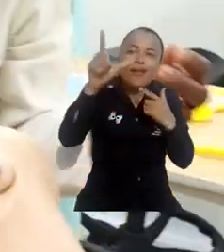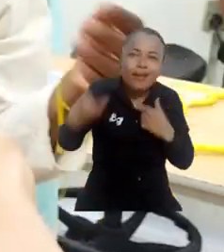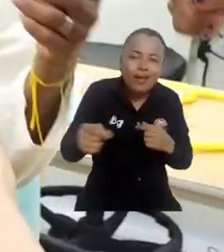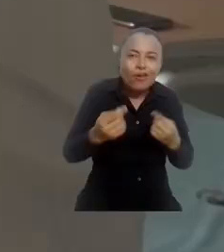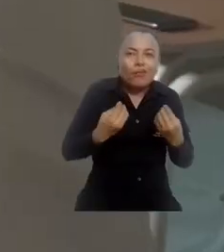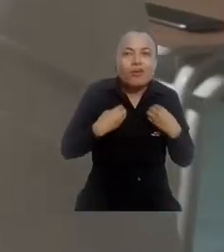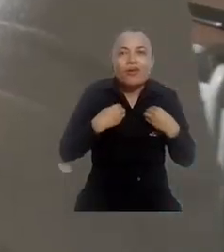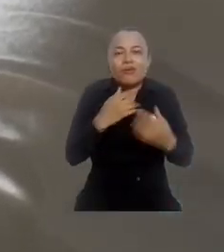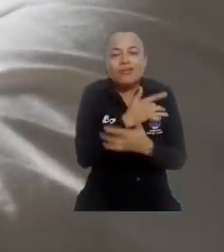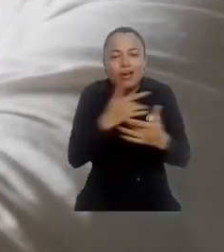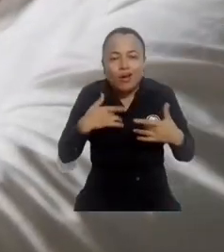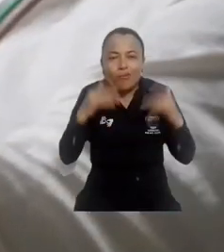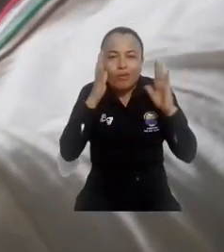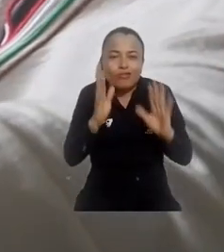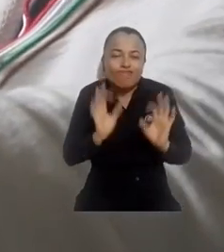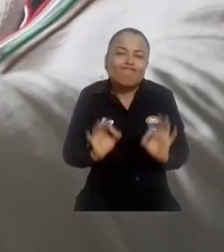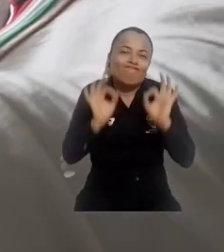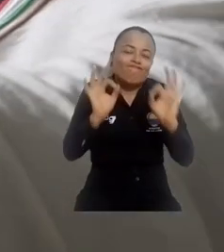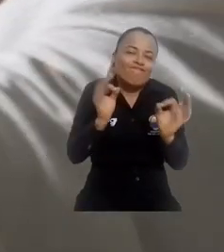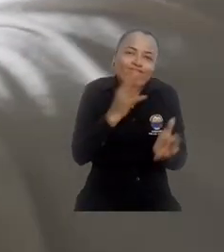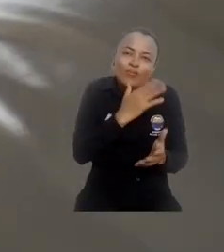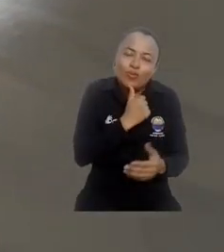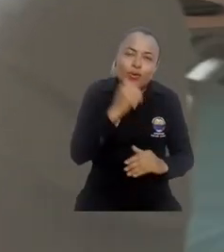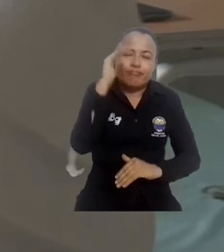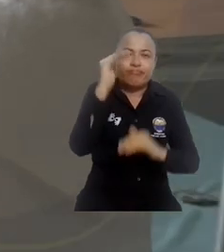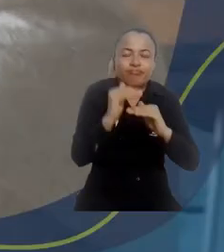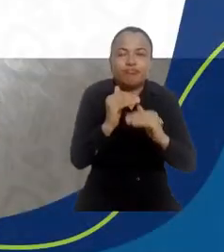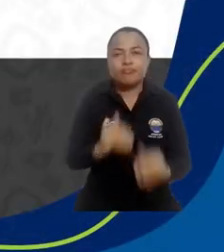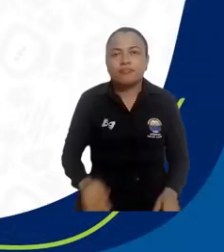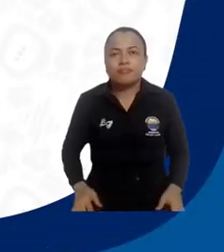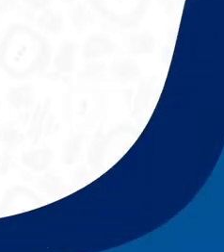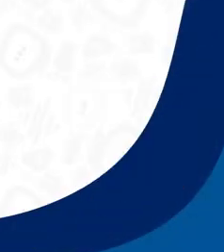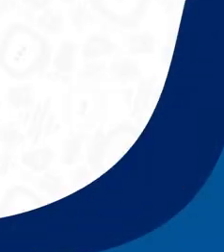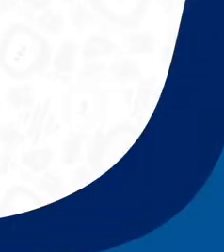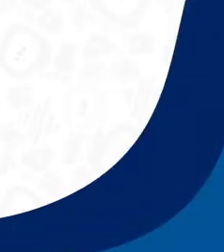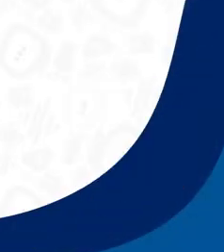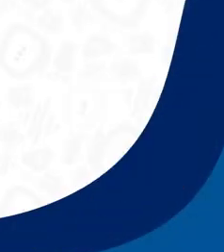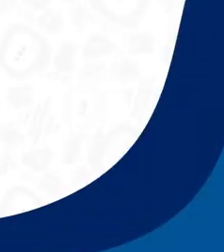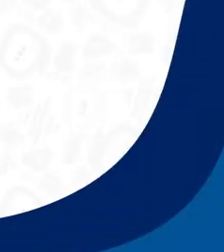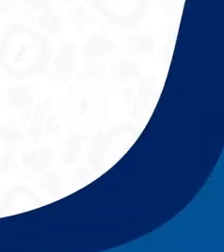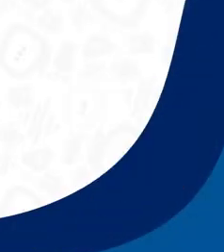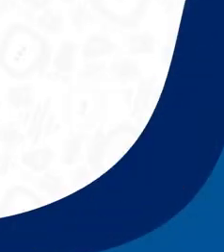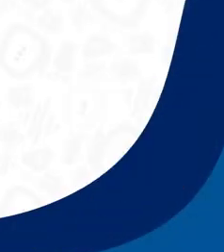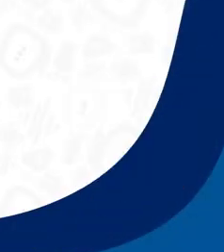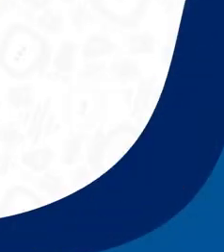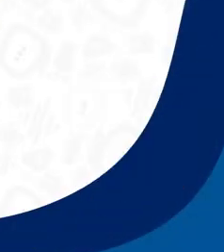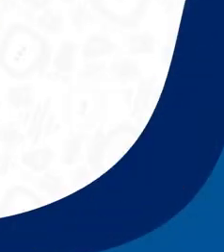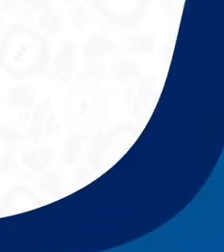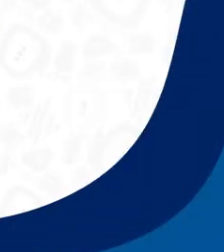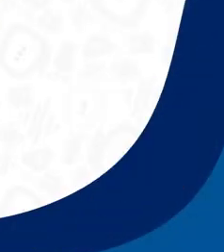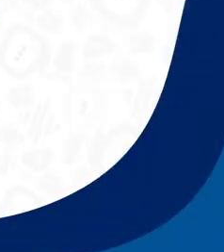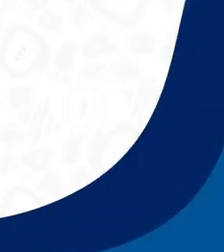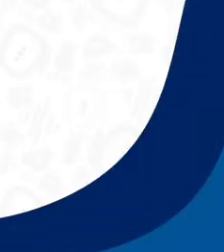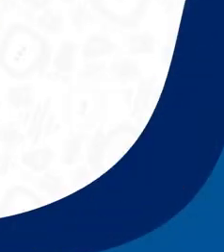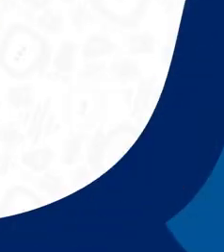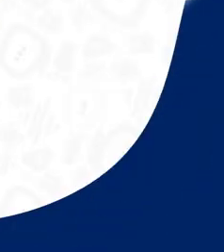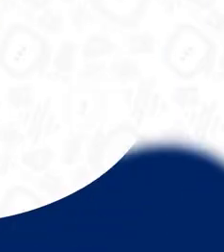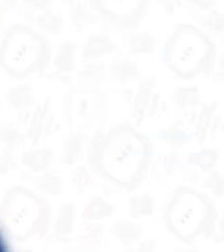sistema de salud con escasa cobertura en sus territorios. Aún más incluyente e innovadora.